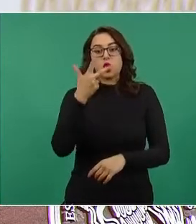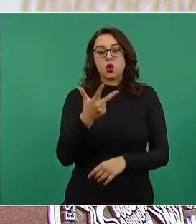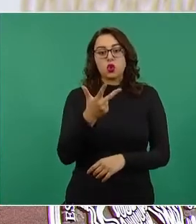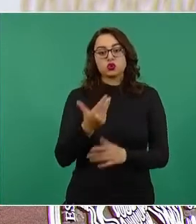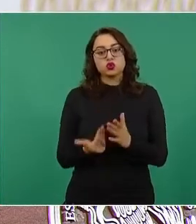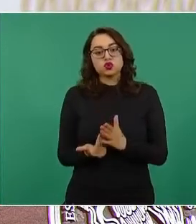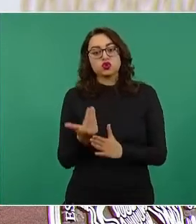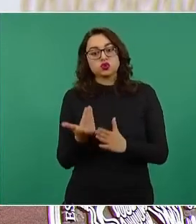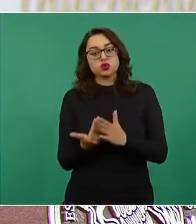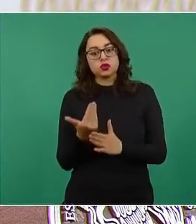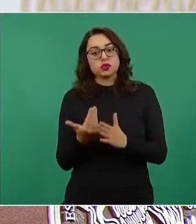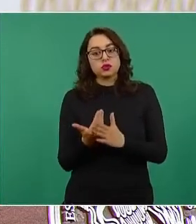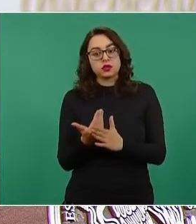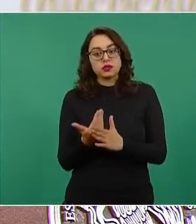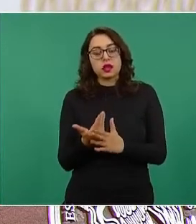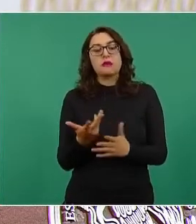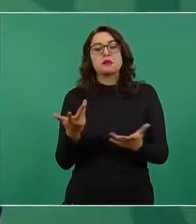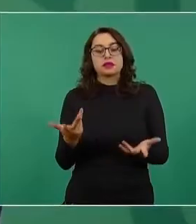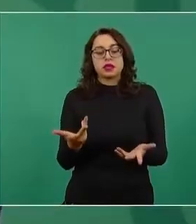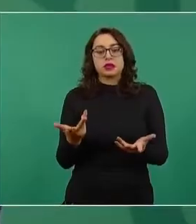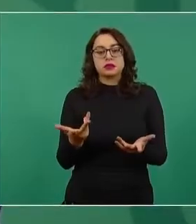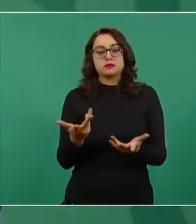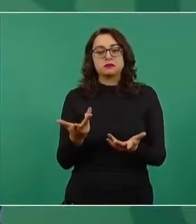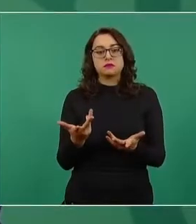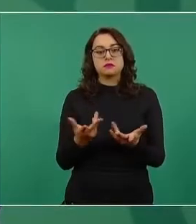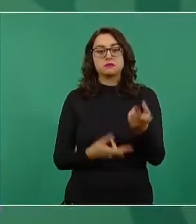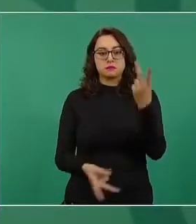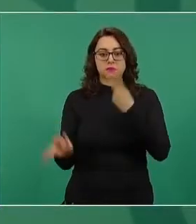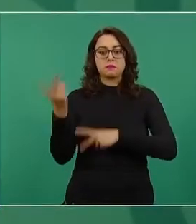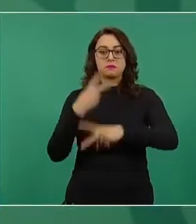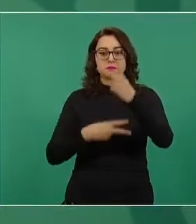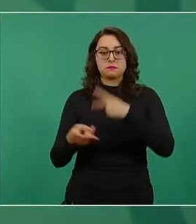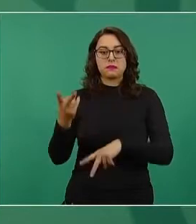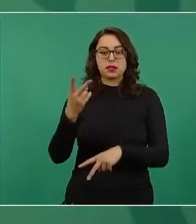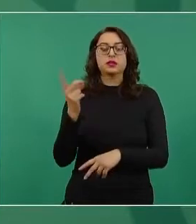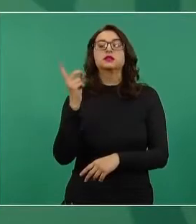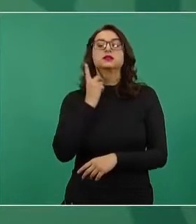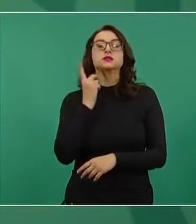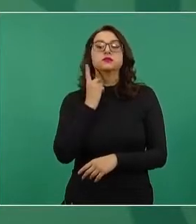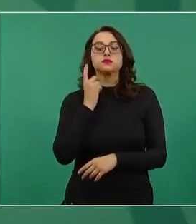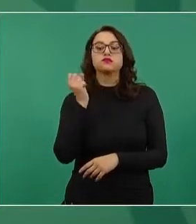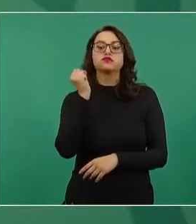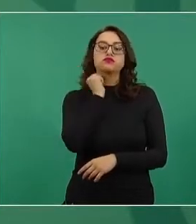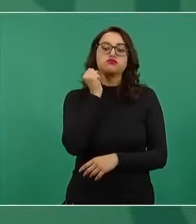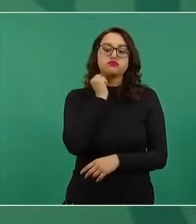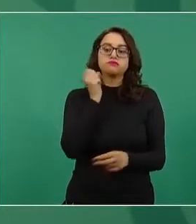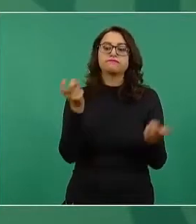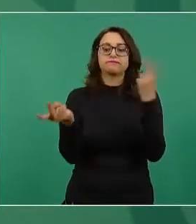a estar legisladores aquí en el patio central,